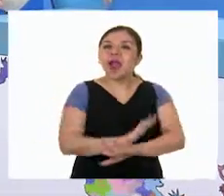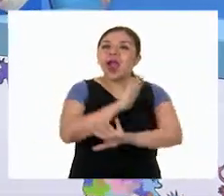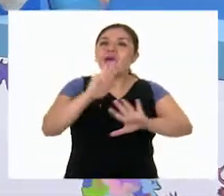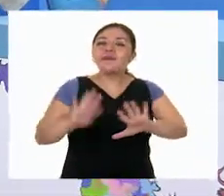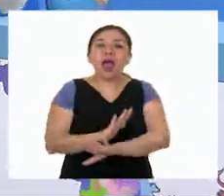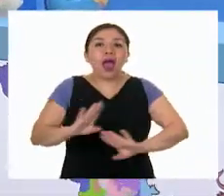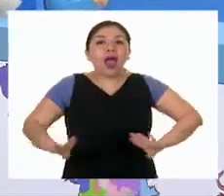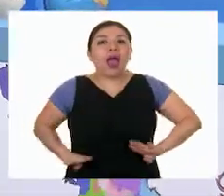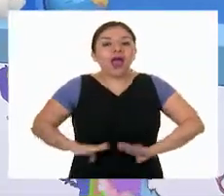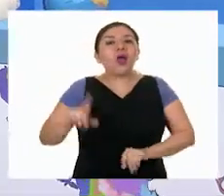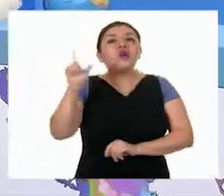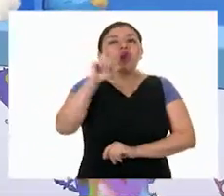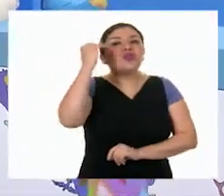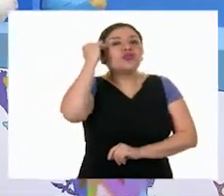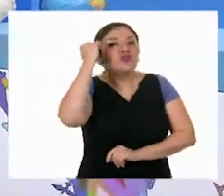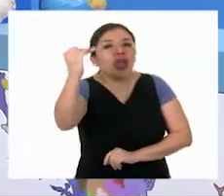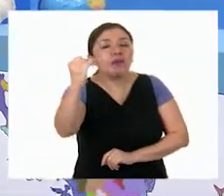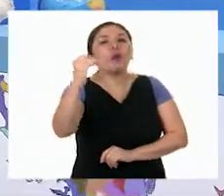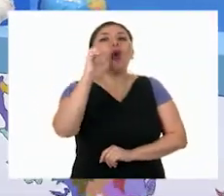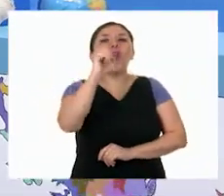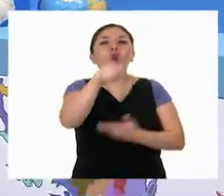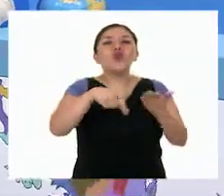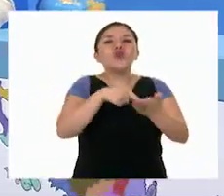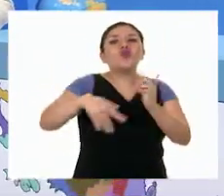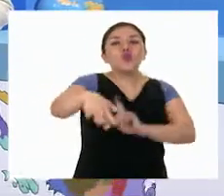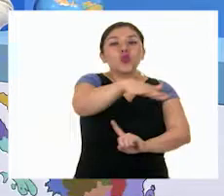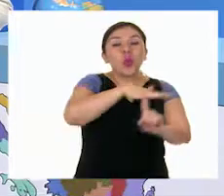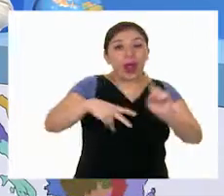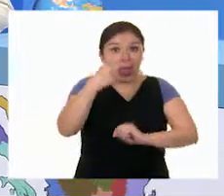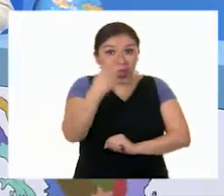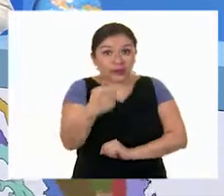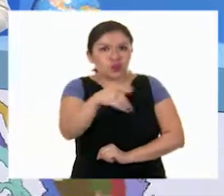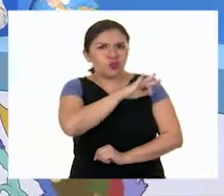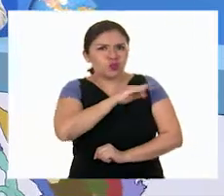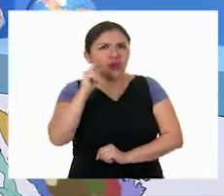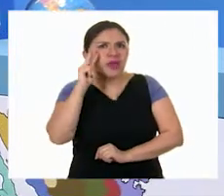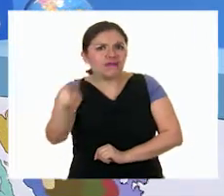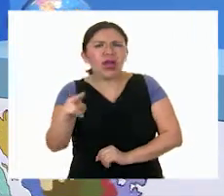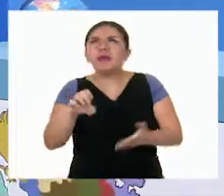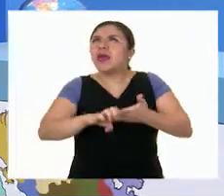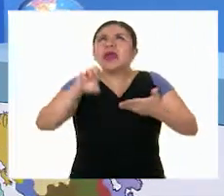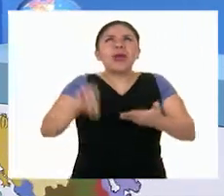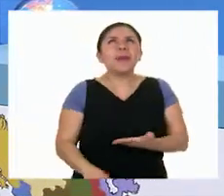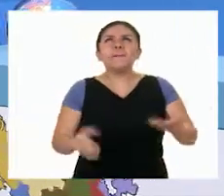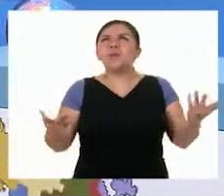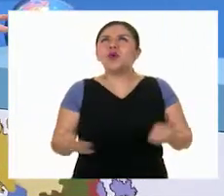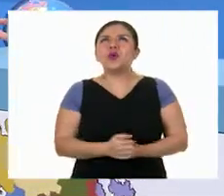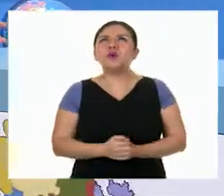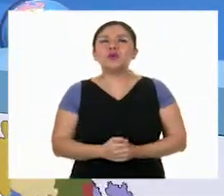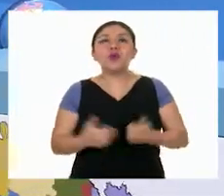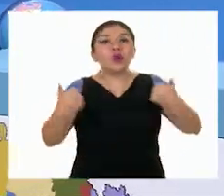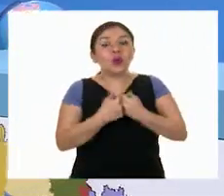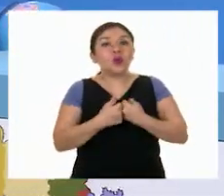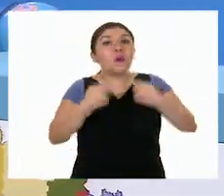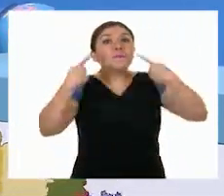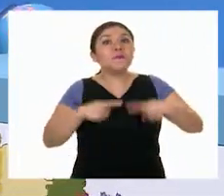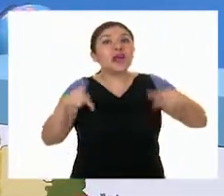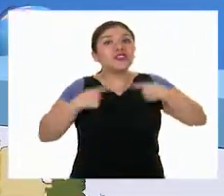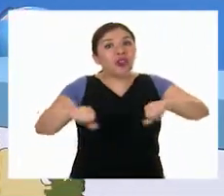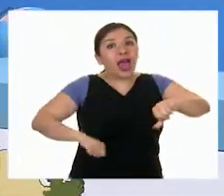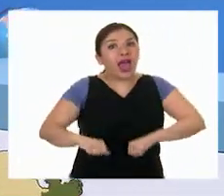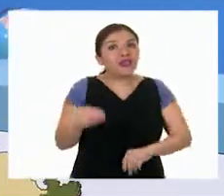adaptar a la época o a la región. Y eso lo podemos ver, por ejemplo, en los personajes.